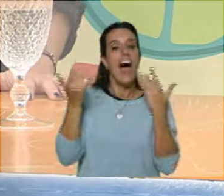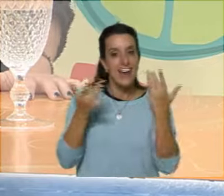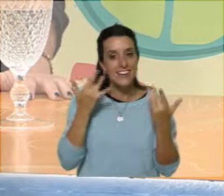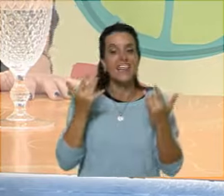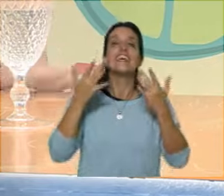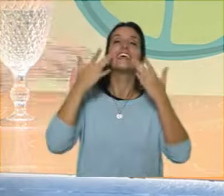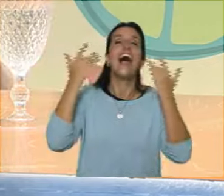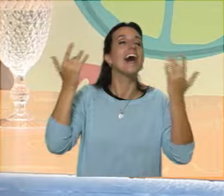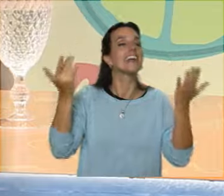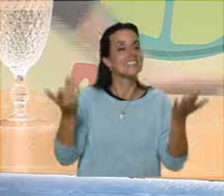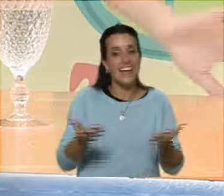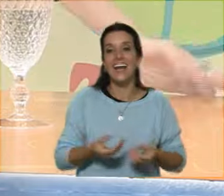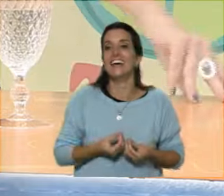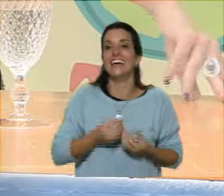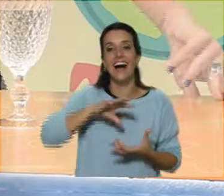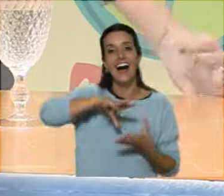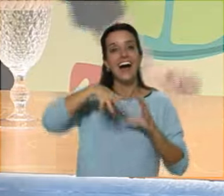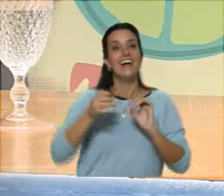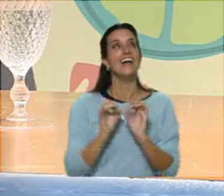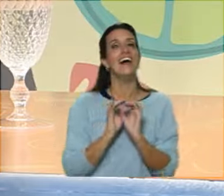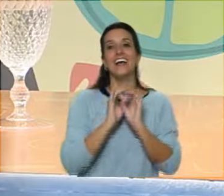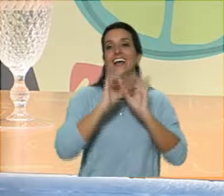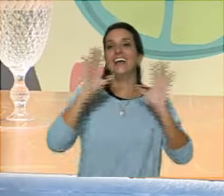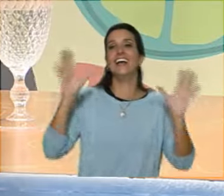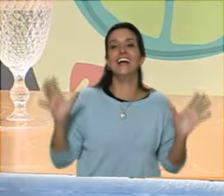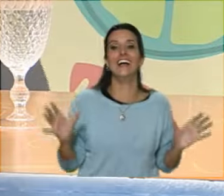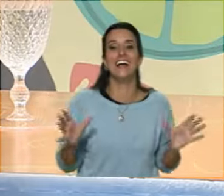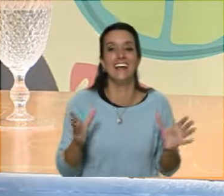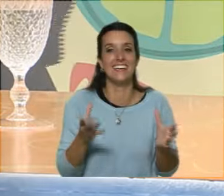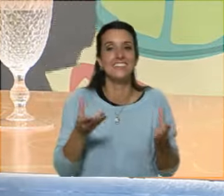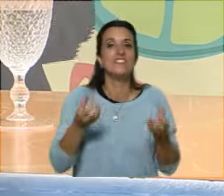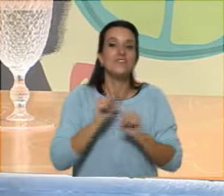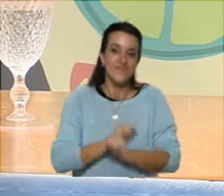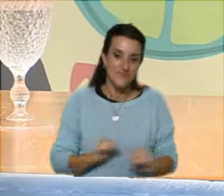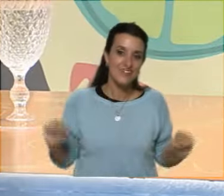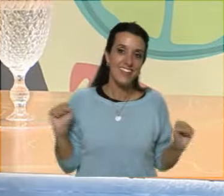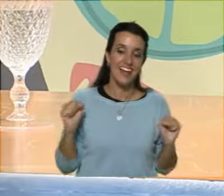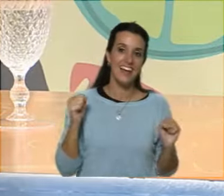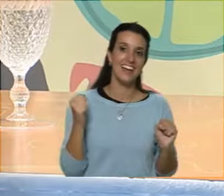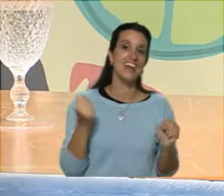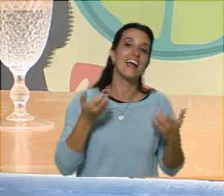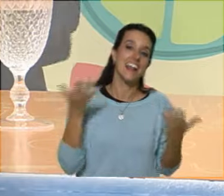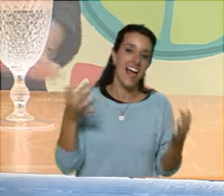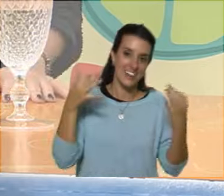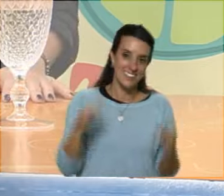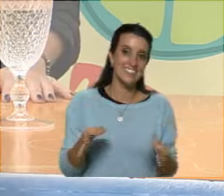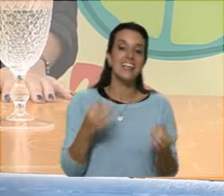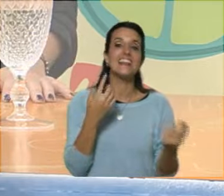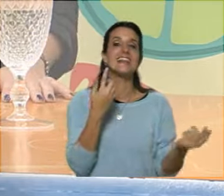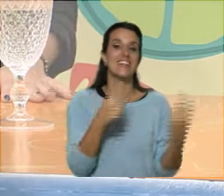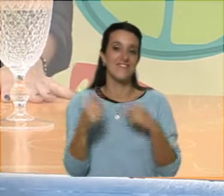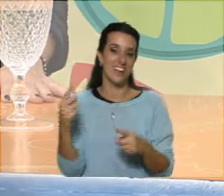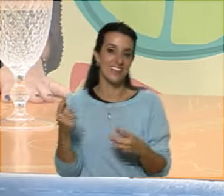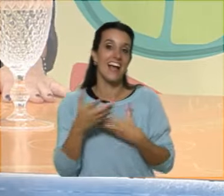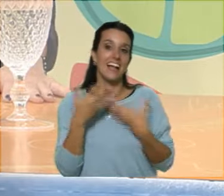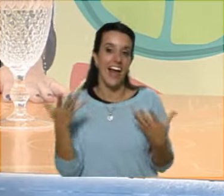es interpretable, libre. Es libre. Simboliza cada, para cada uno simboliza cosas exacto. Diferentes que me parece que es lo atractivo, es